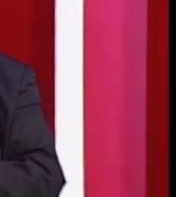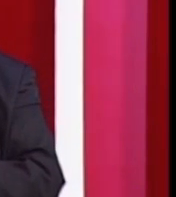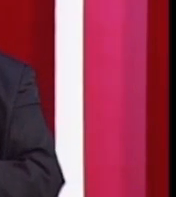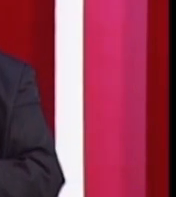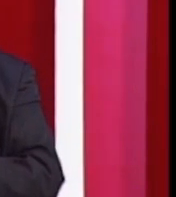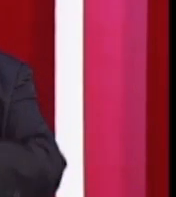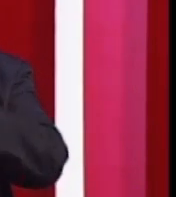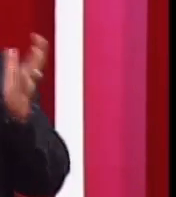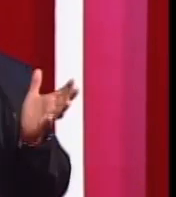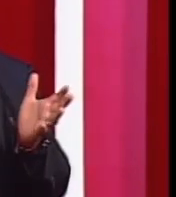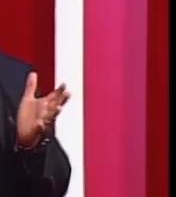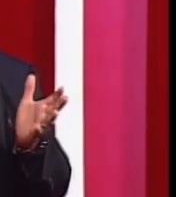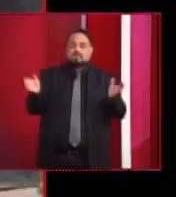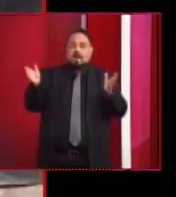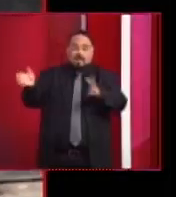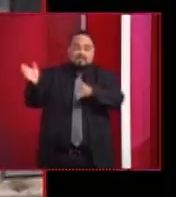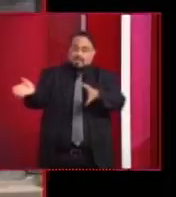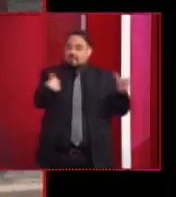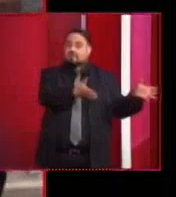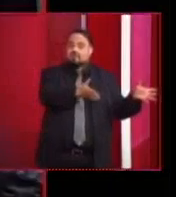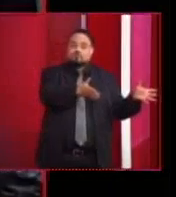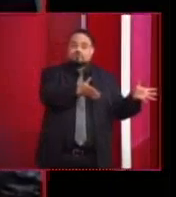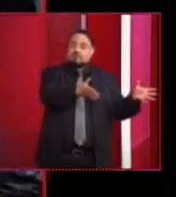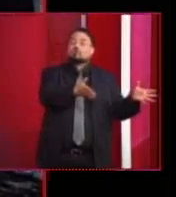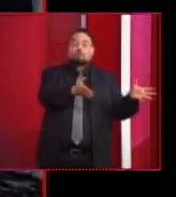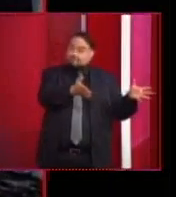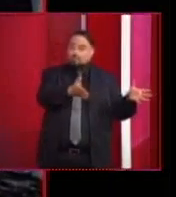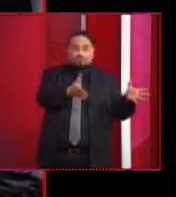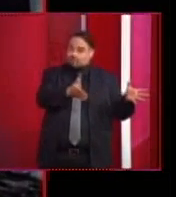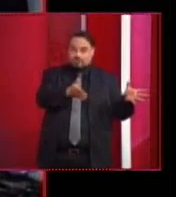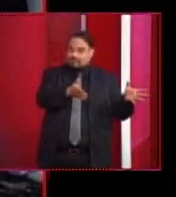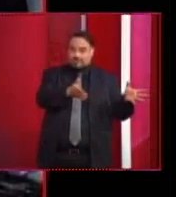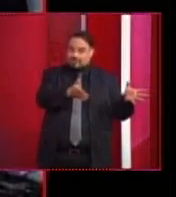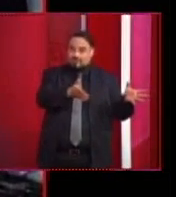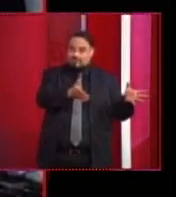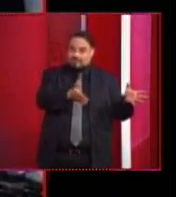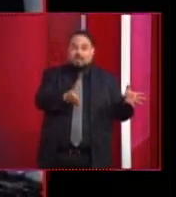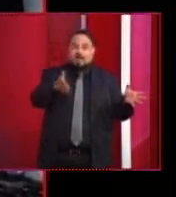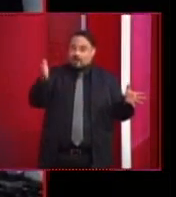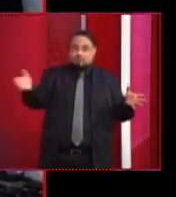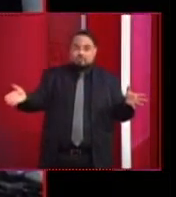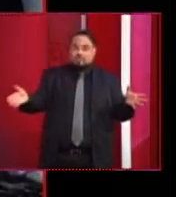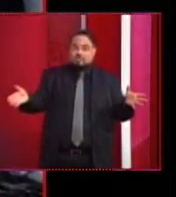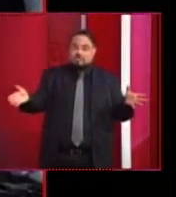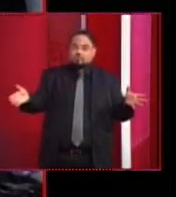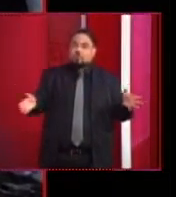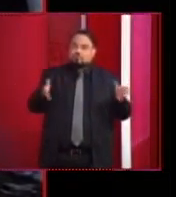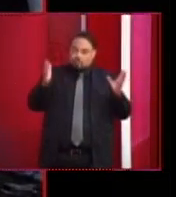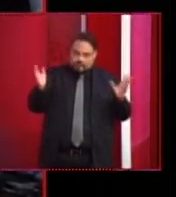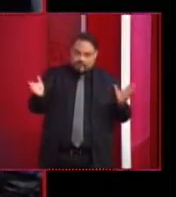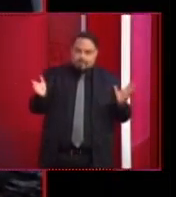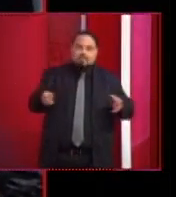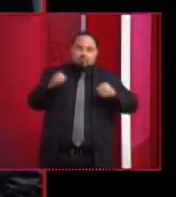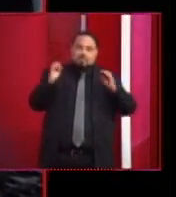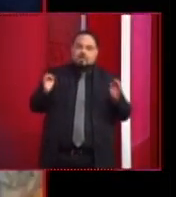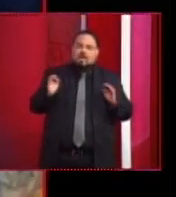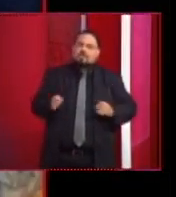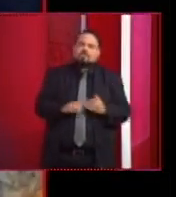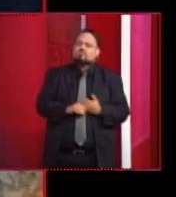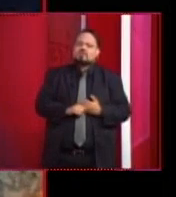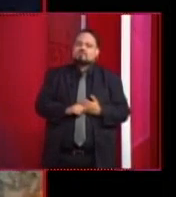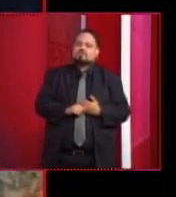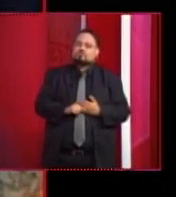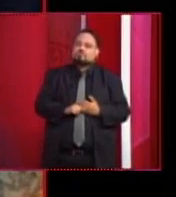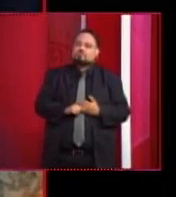derechos humanos y a otros países a que se lleven entonces al dos por uno lo digo literalmente a los pandilleros porque porque